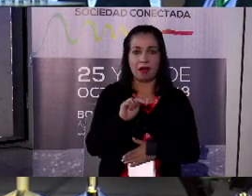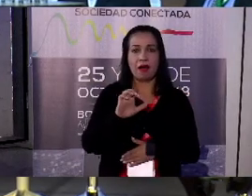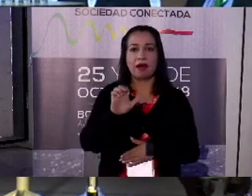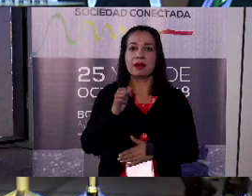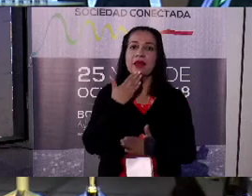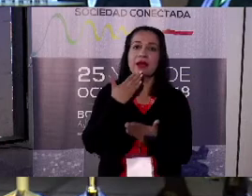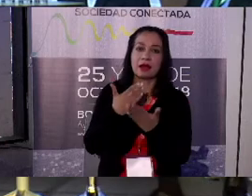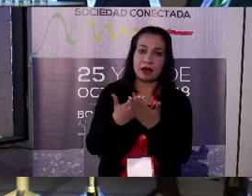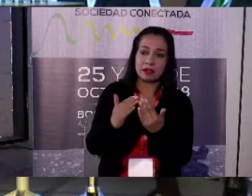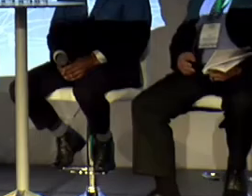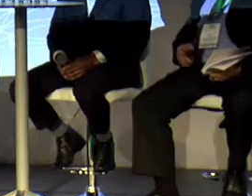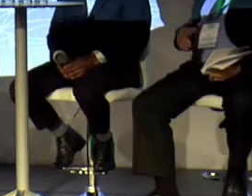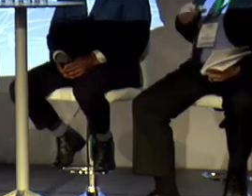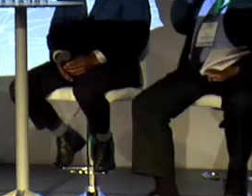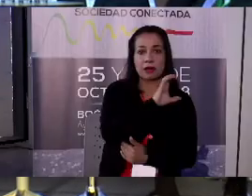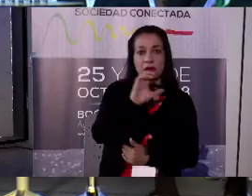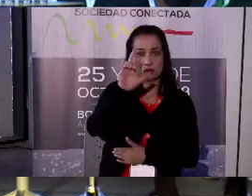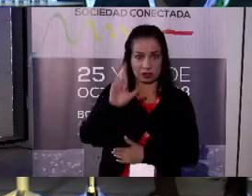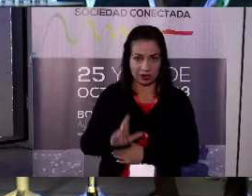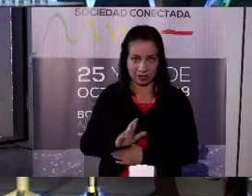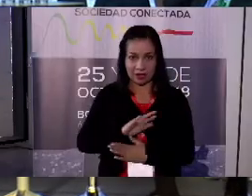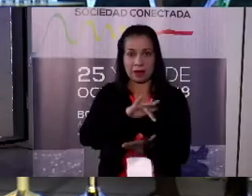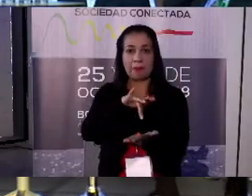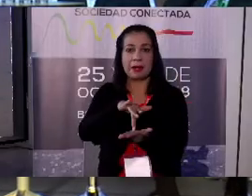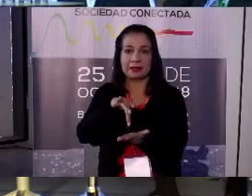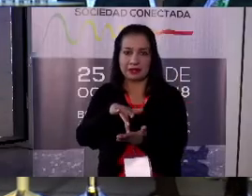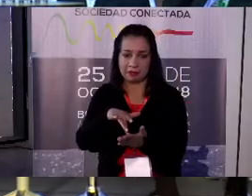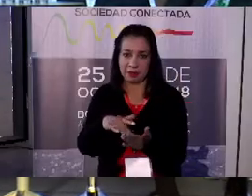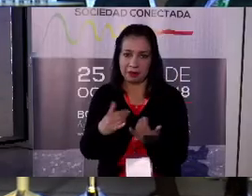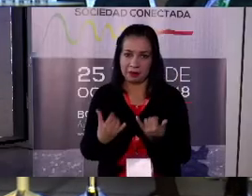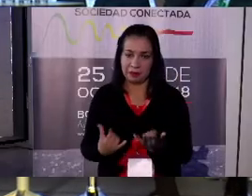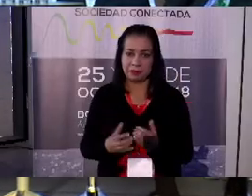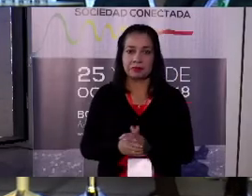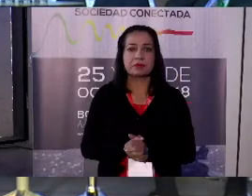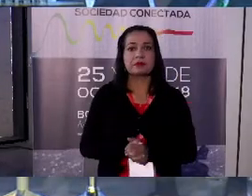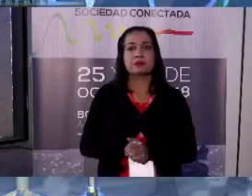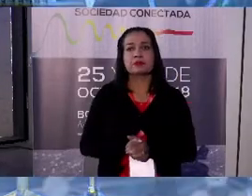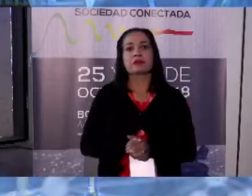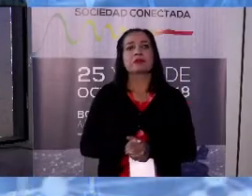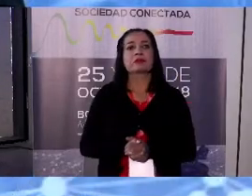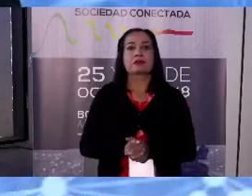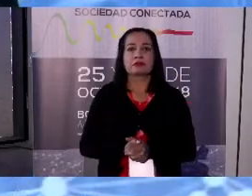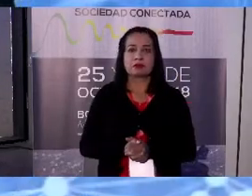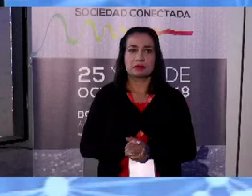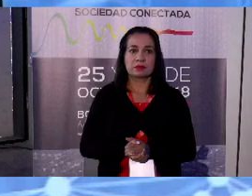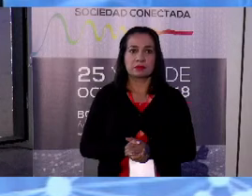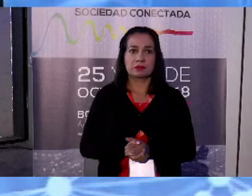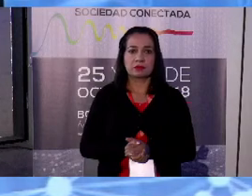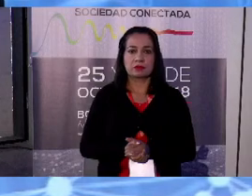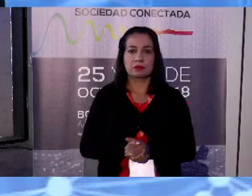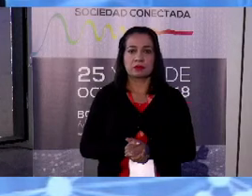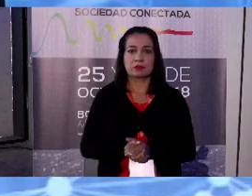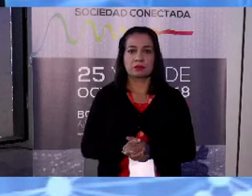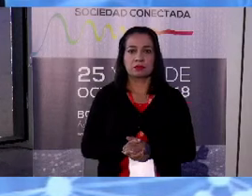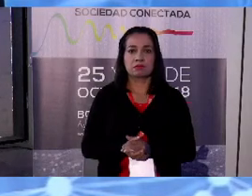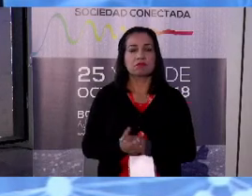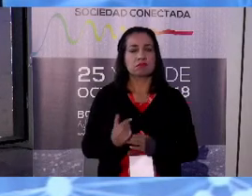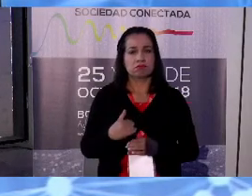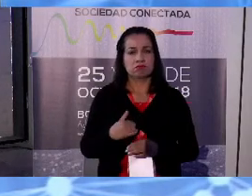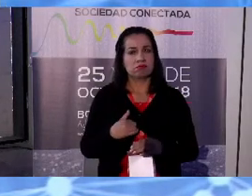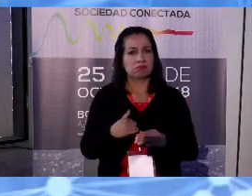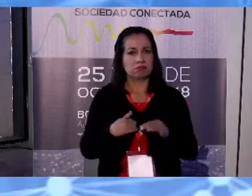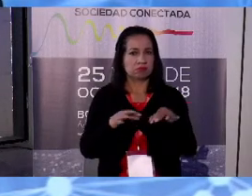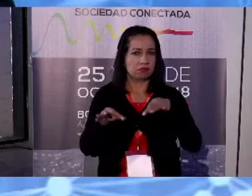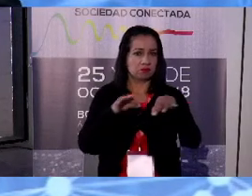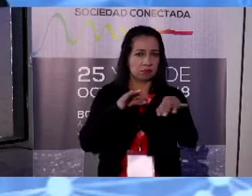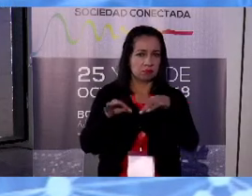Costa Rica a participar en este panel eh tal vez pues mi presentación va a enfocarse un poco más en los